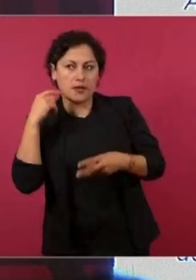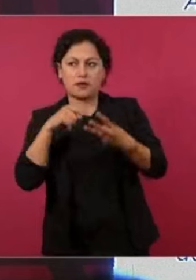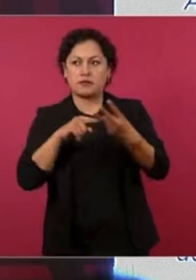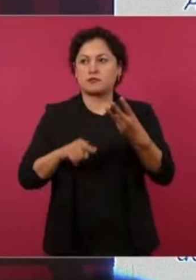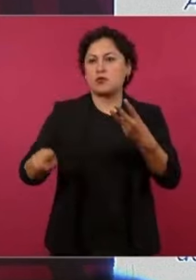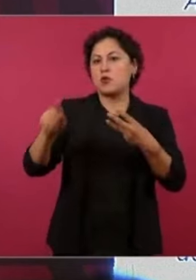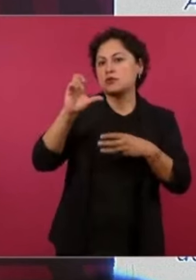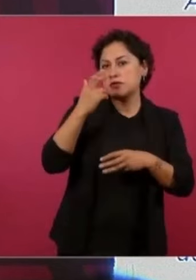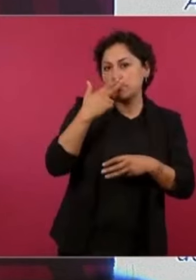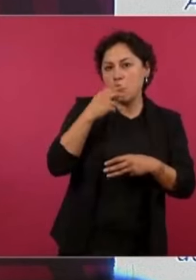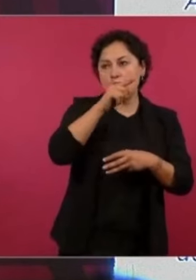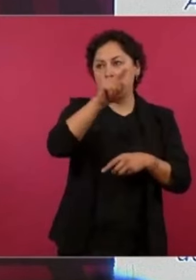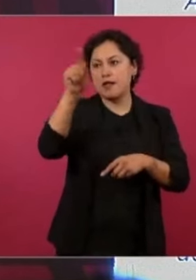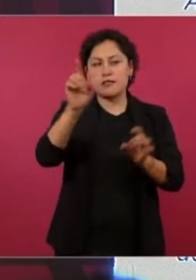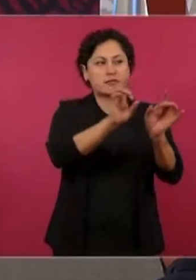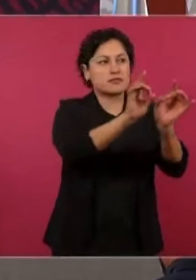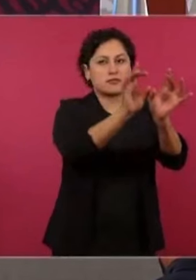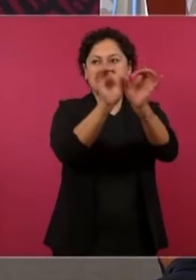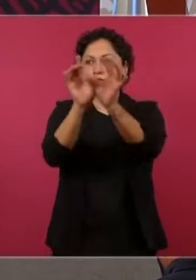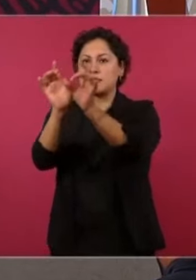en Chihuahua,